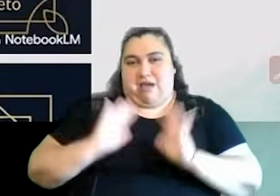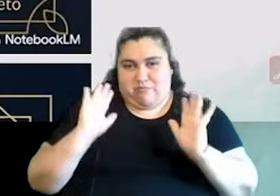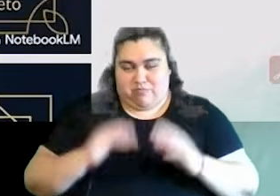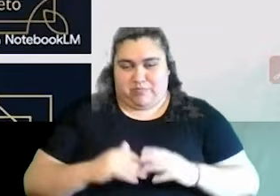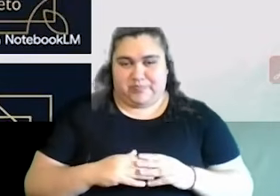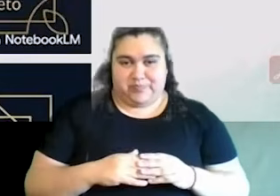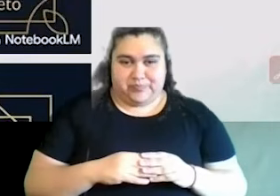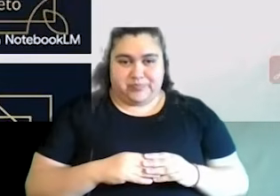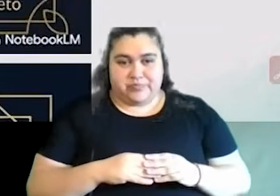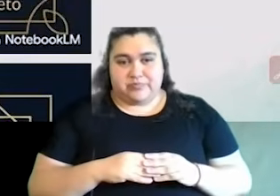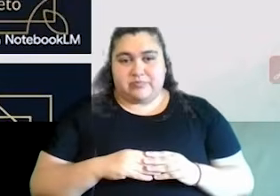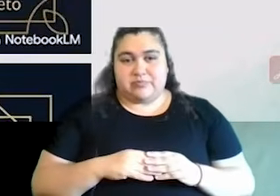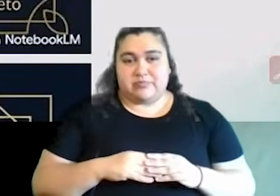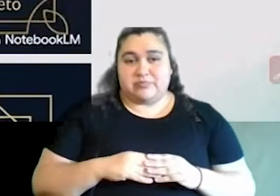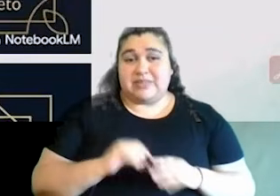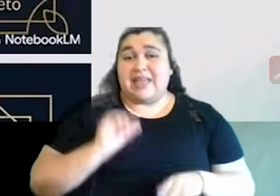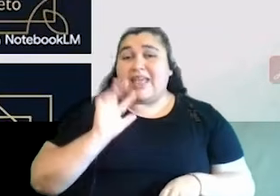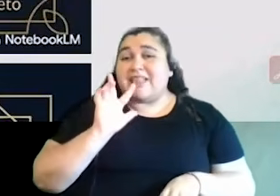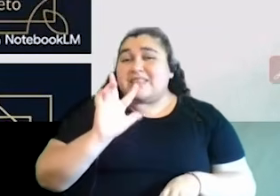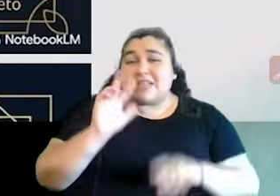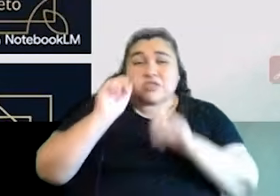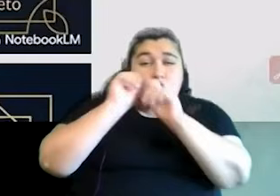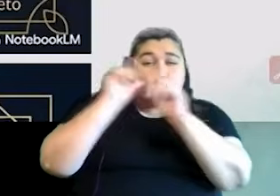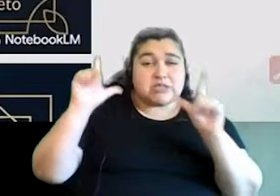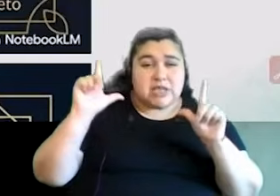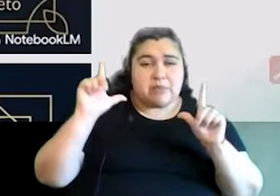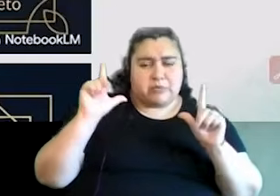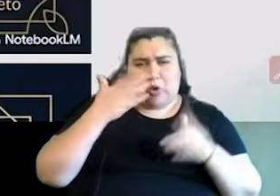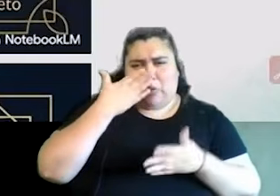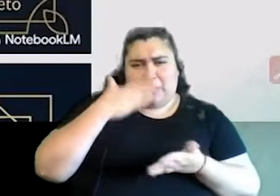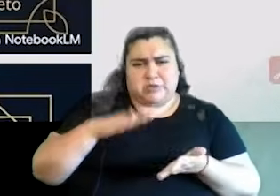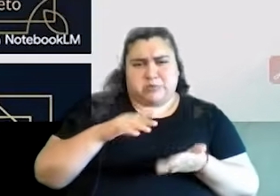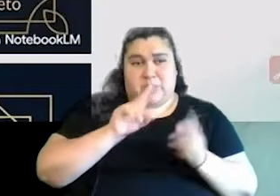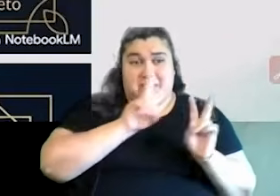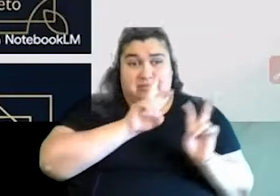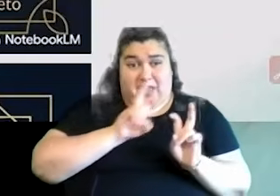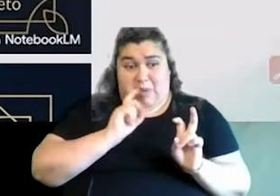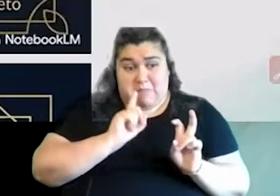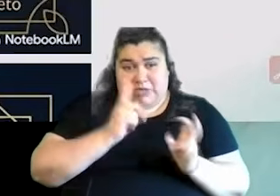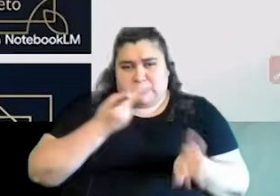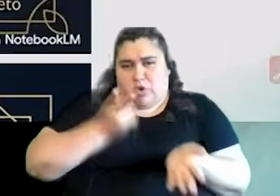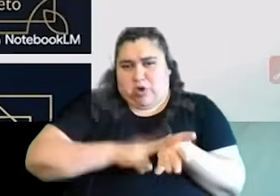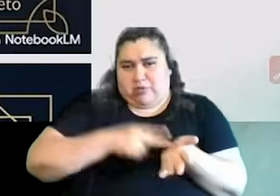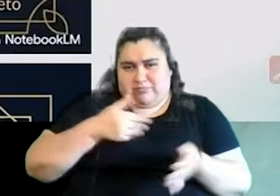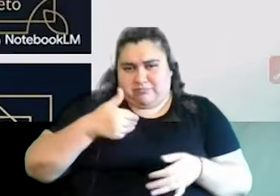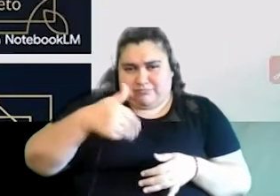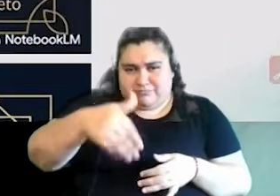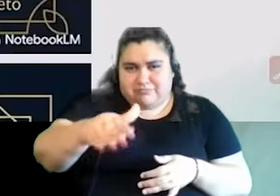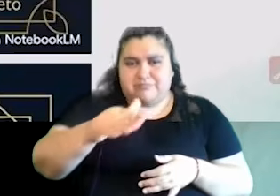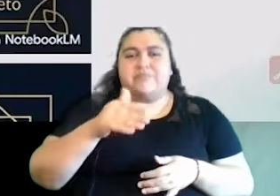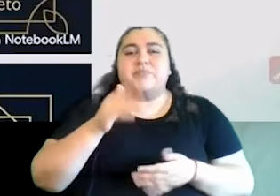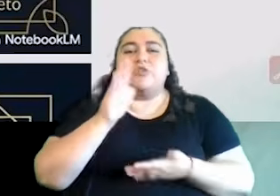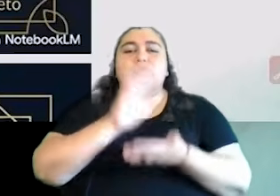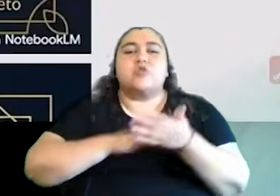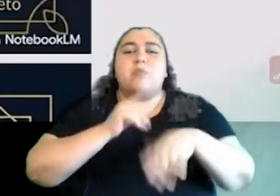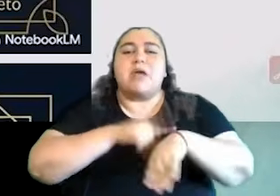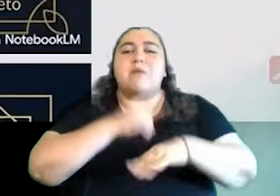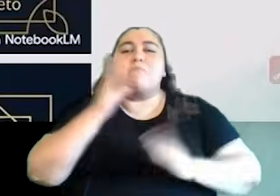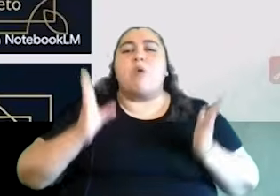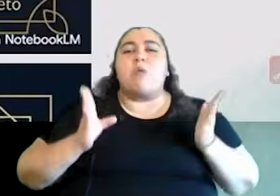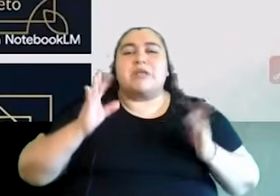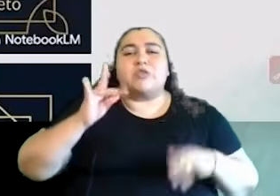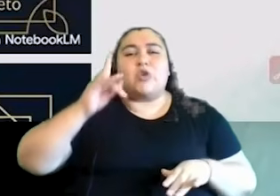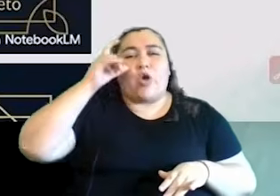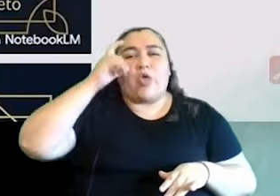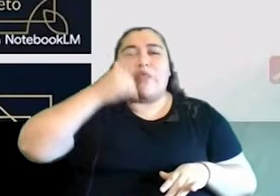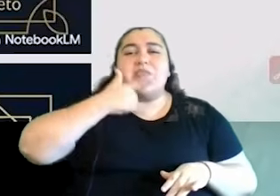Estos mismos tres conceptos vamos a repetirlos después para este beneficio de reducción en materia de prescripción. Pero acá,